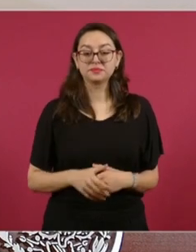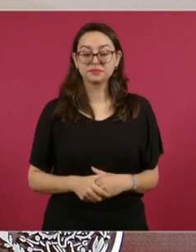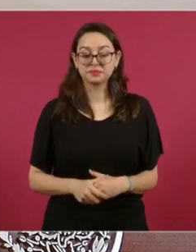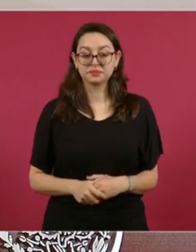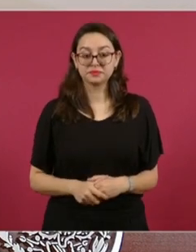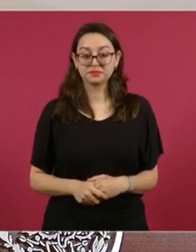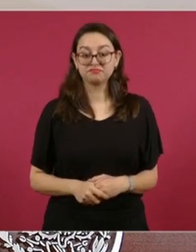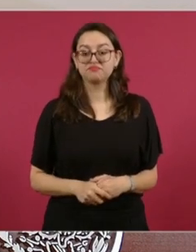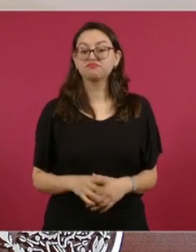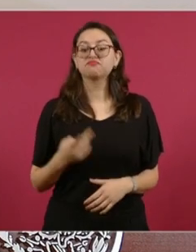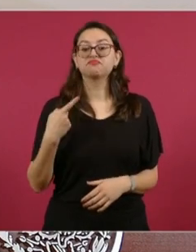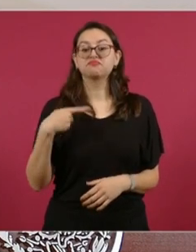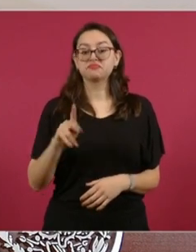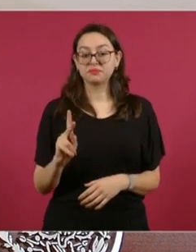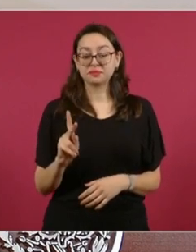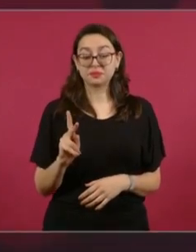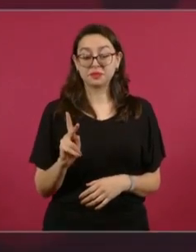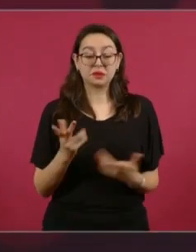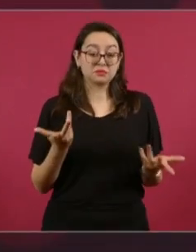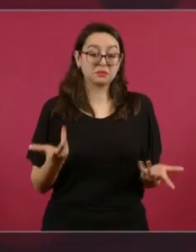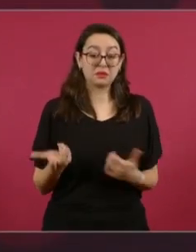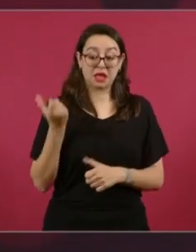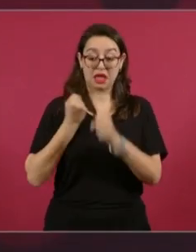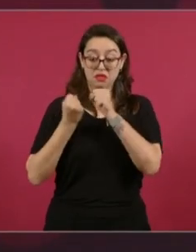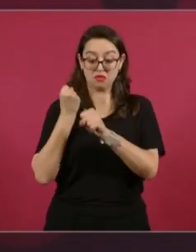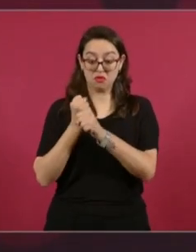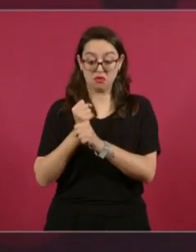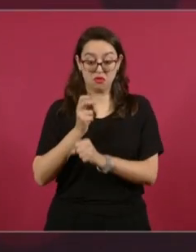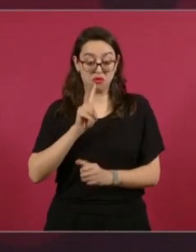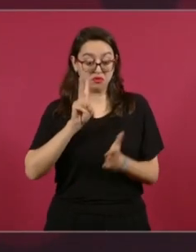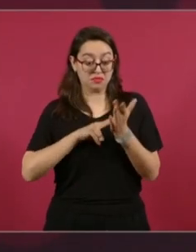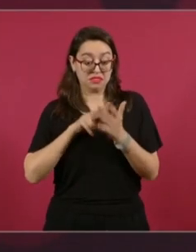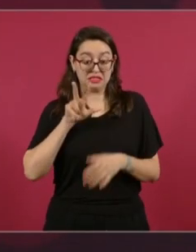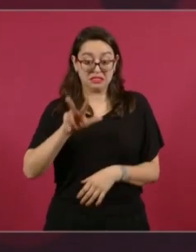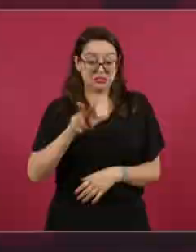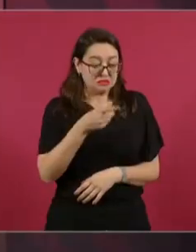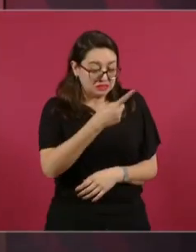pero pues ya no pudieron en el 18.